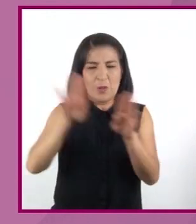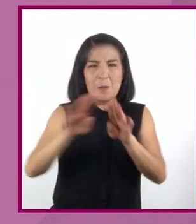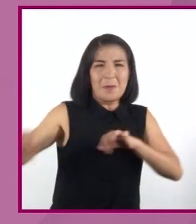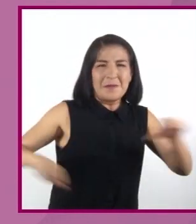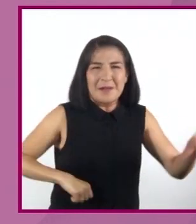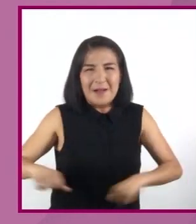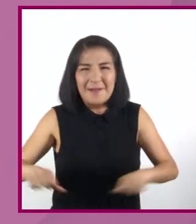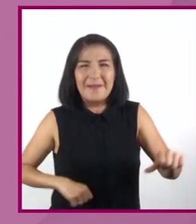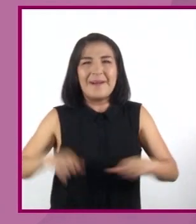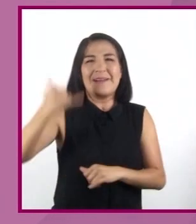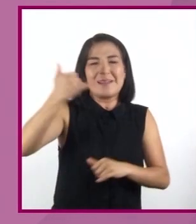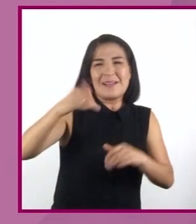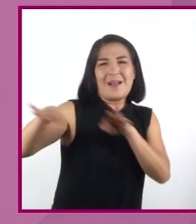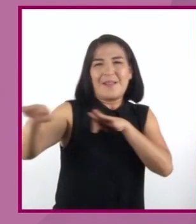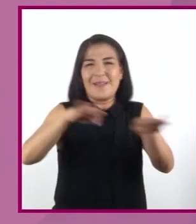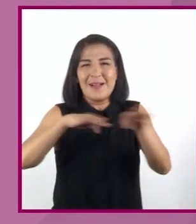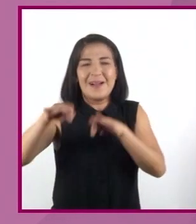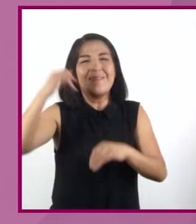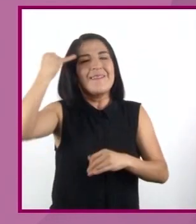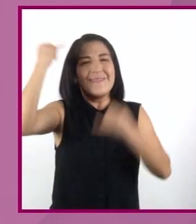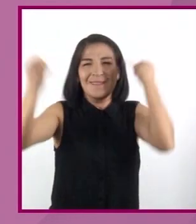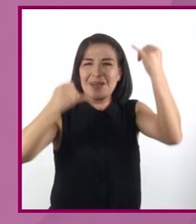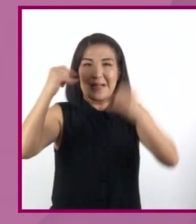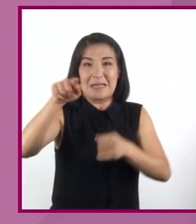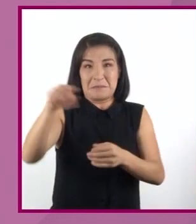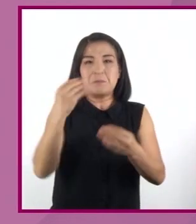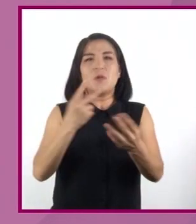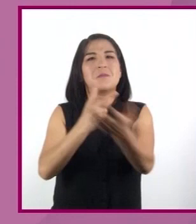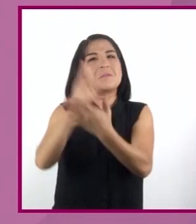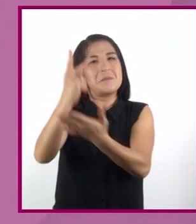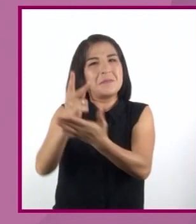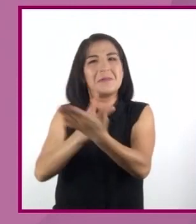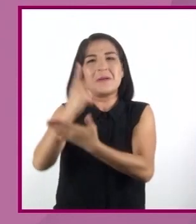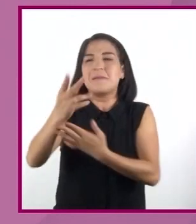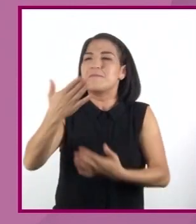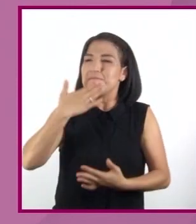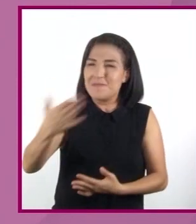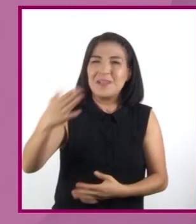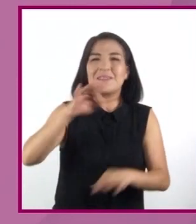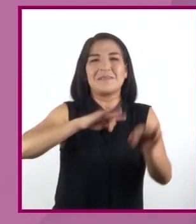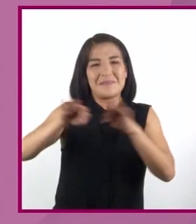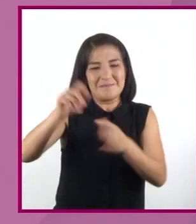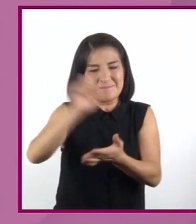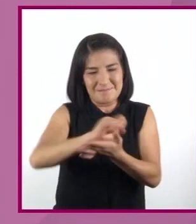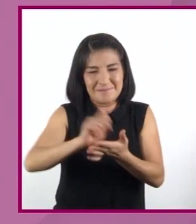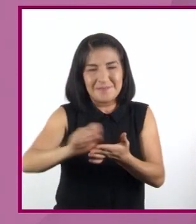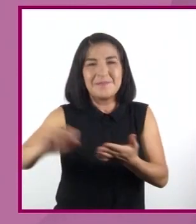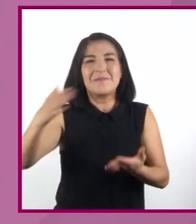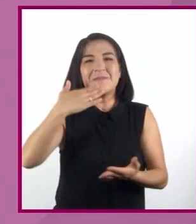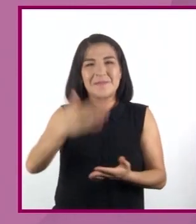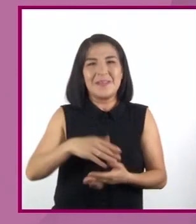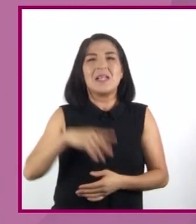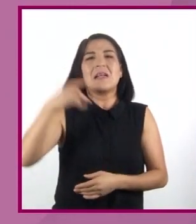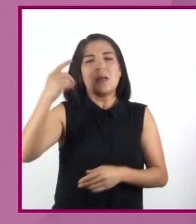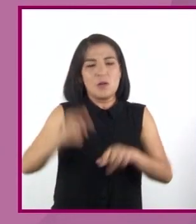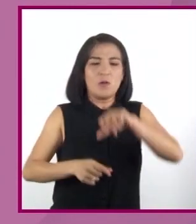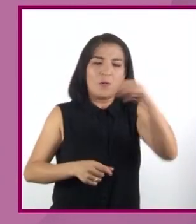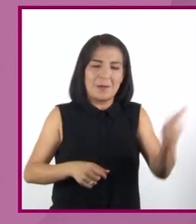la fantasía, galardonada con varios premios por su excepcional obra, y Sindulfo